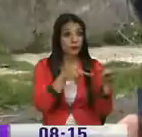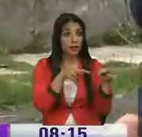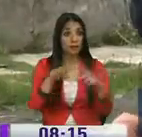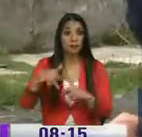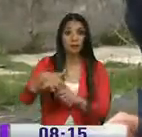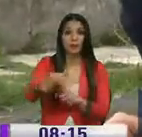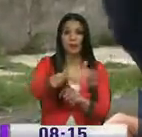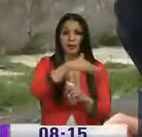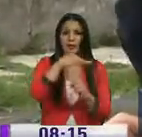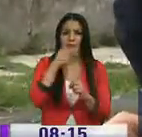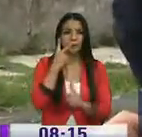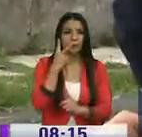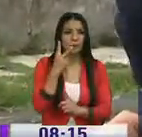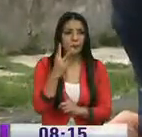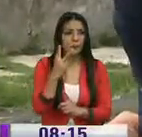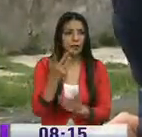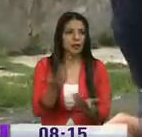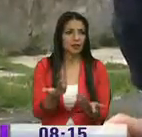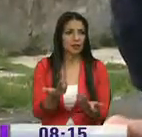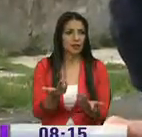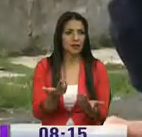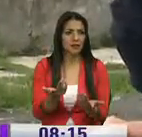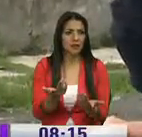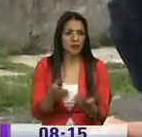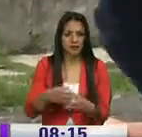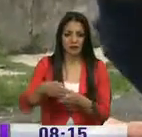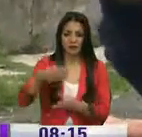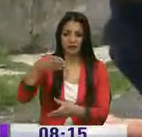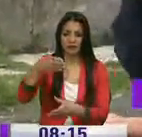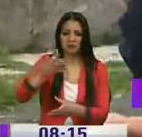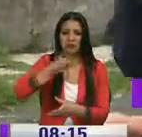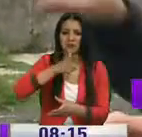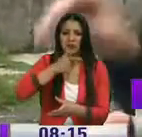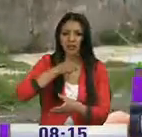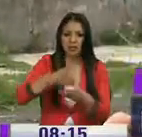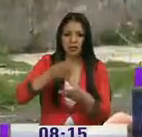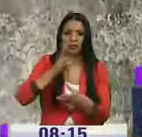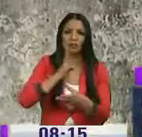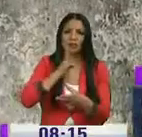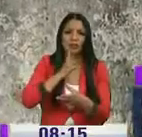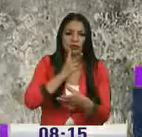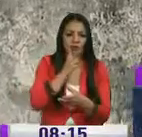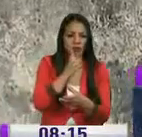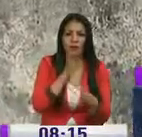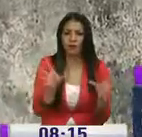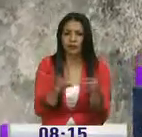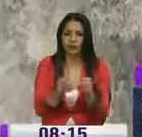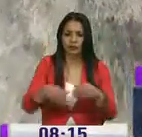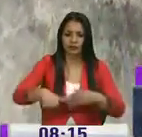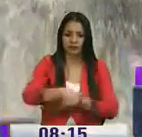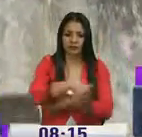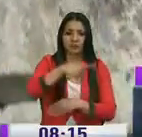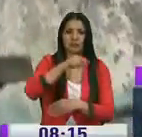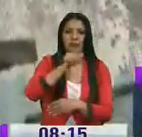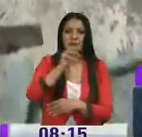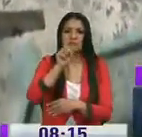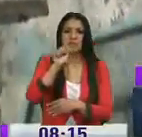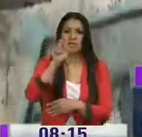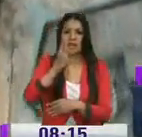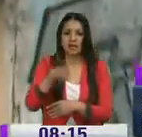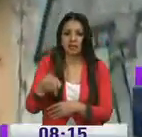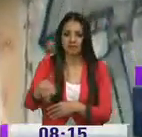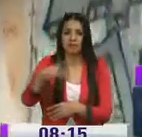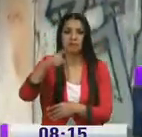parque siempre ven de cartón de vino embotellado rotas ven tabaco está ubicada en las calles palmira y mercedes